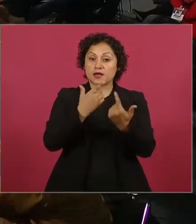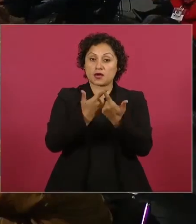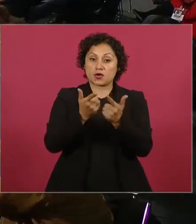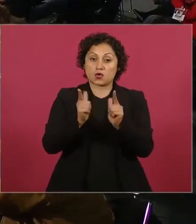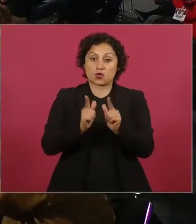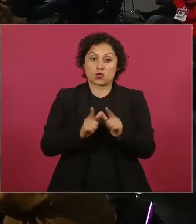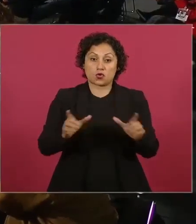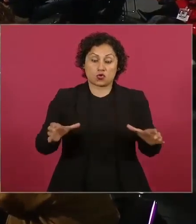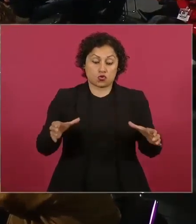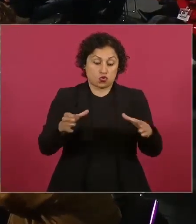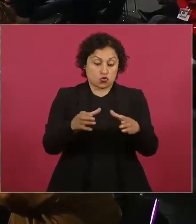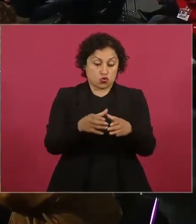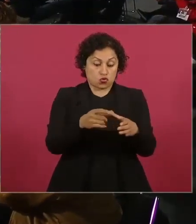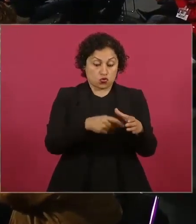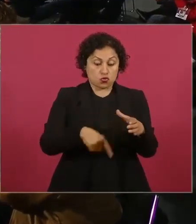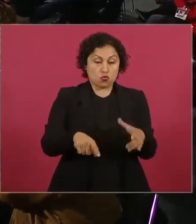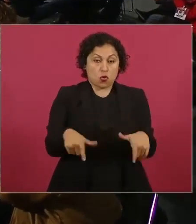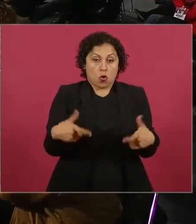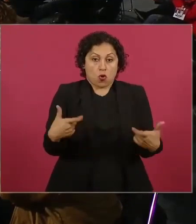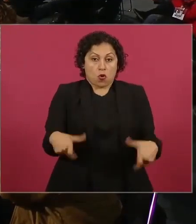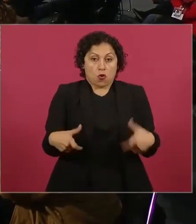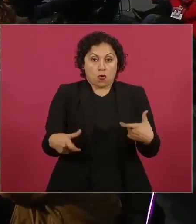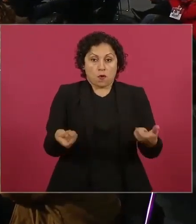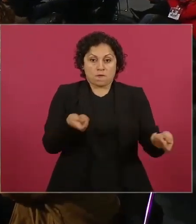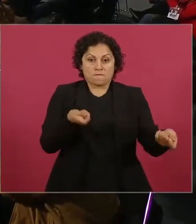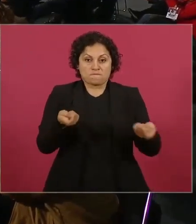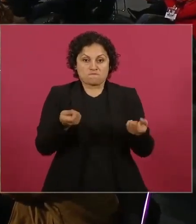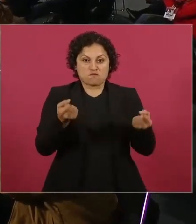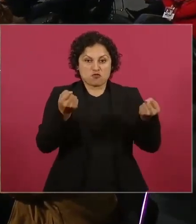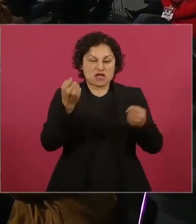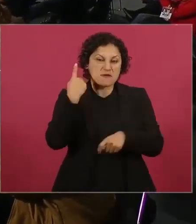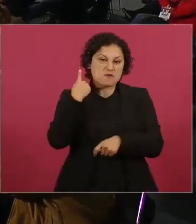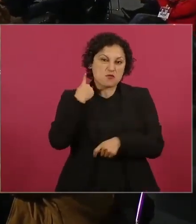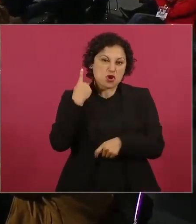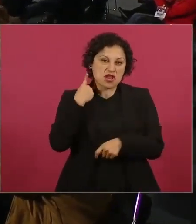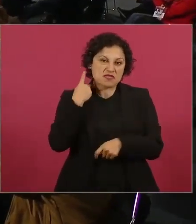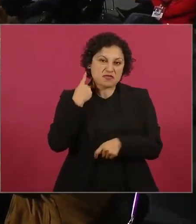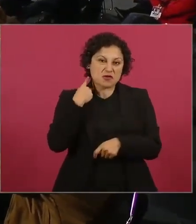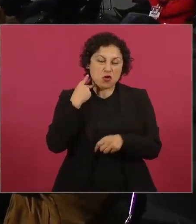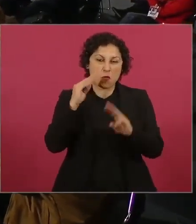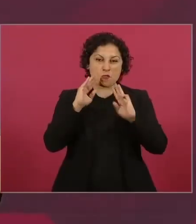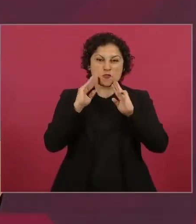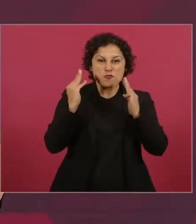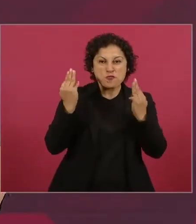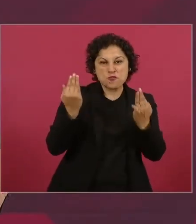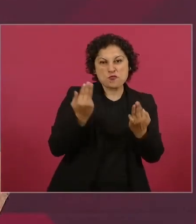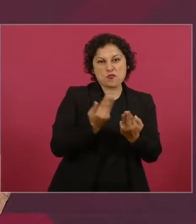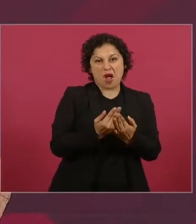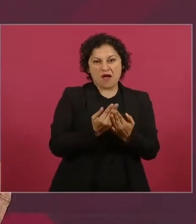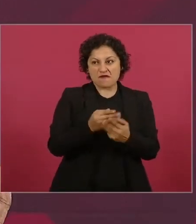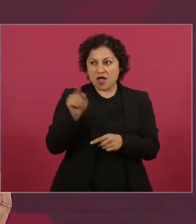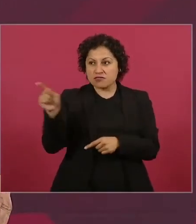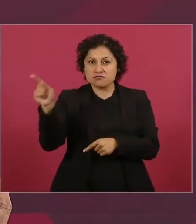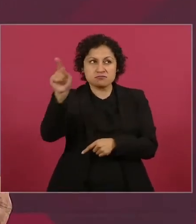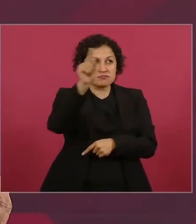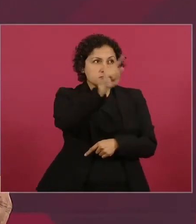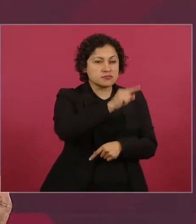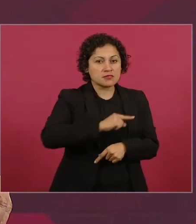económico y del poder político en todos lados, por ejemplo, el control